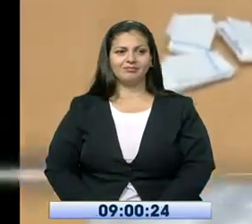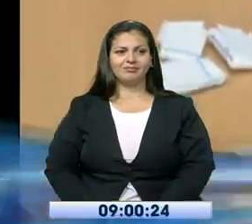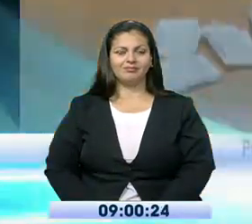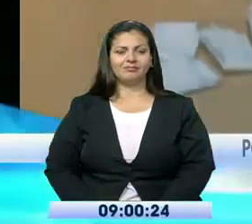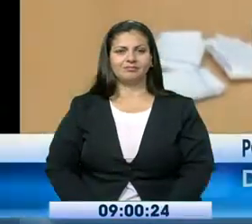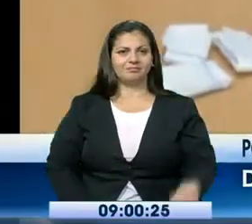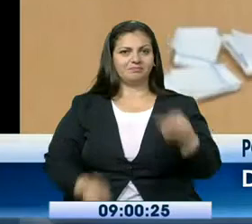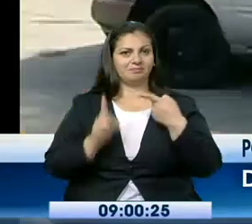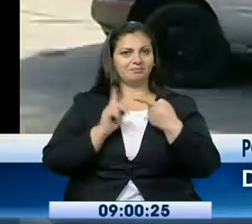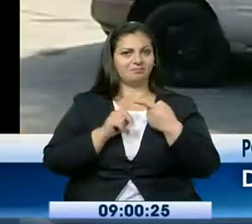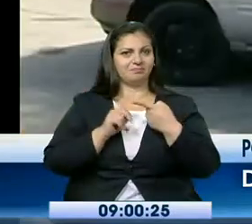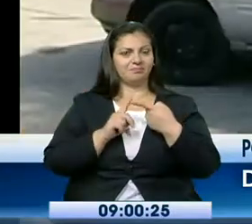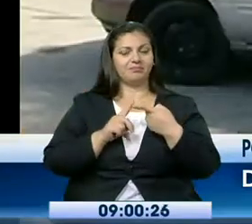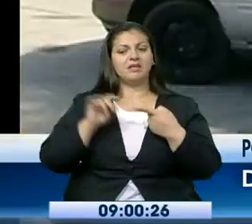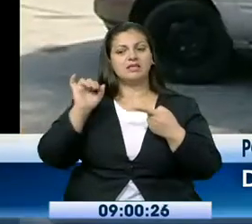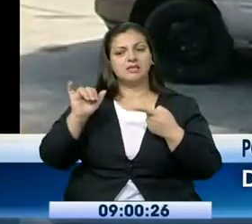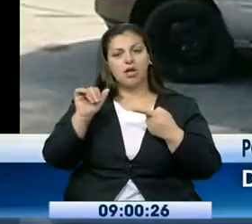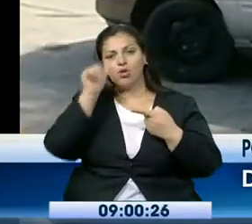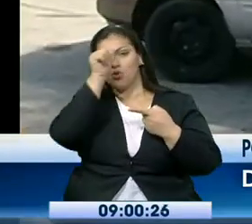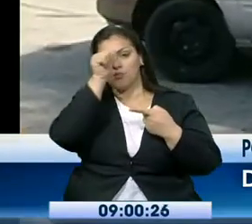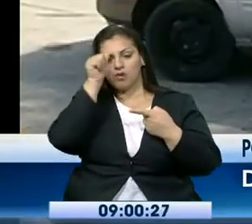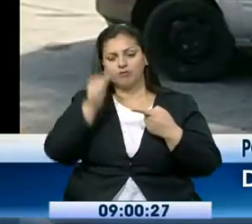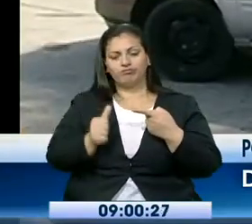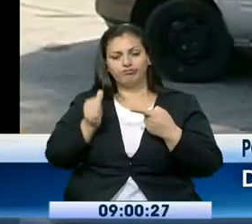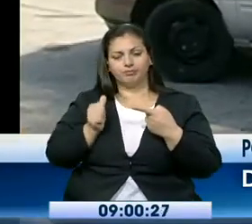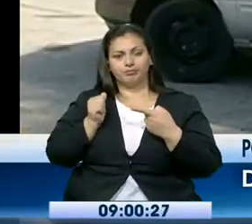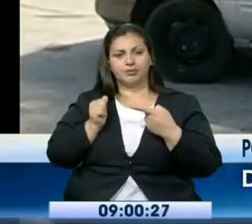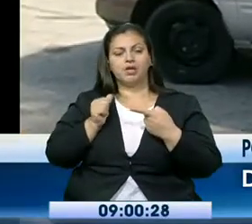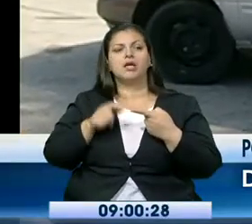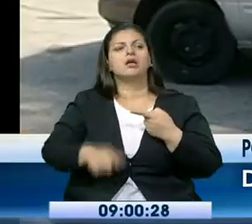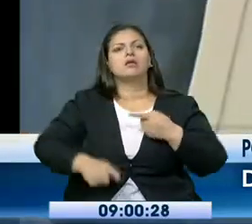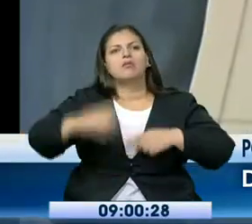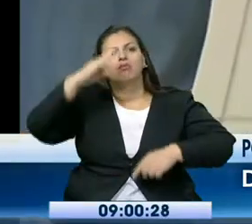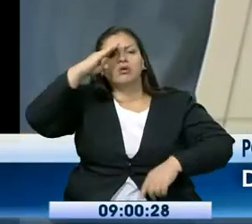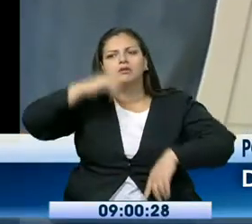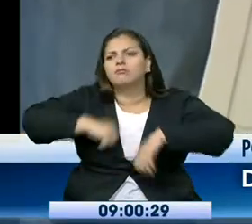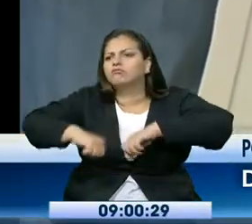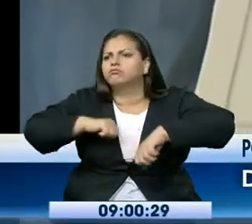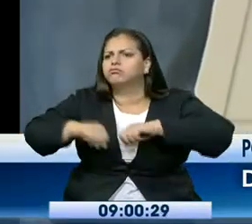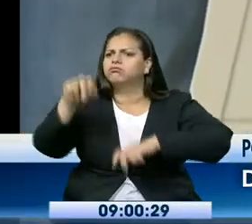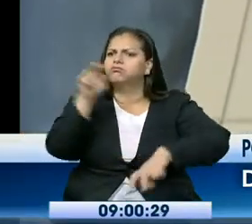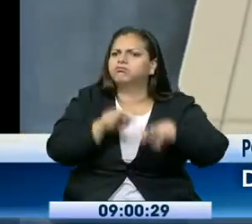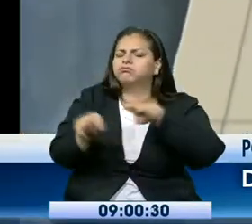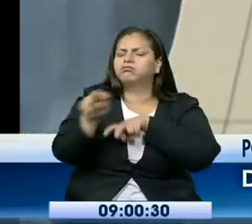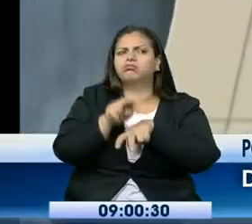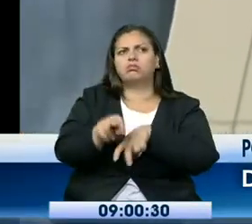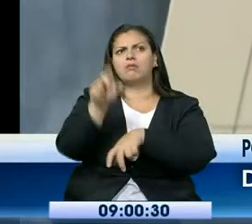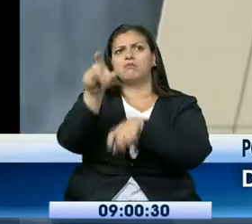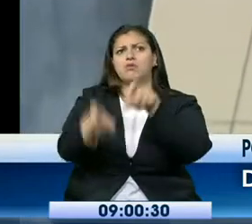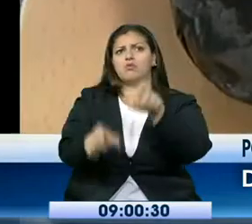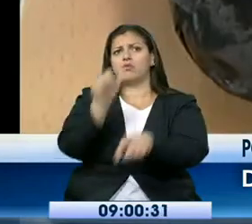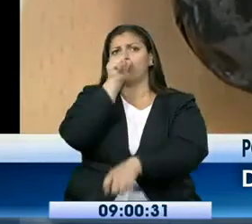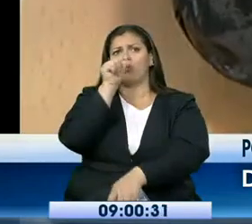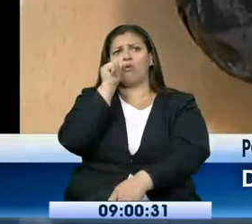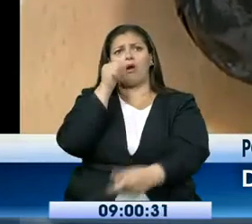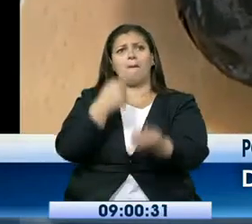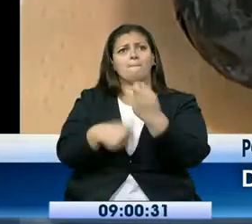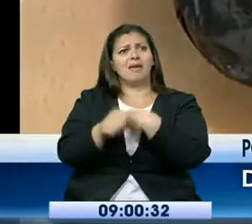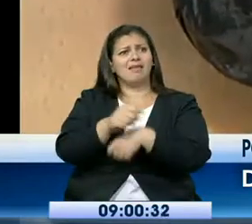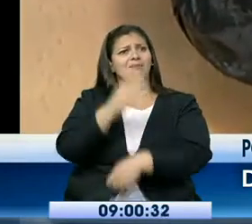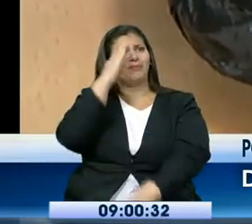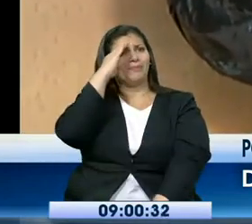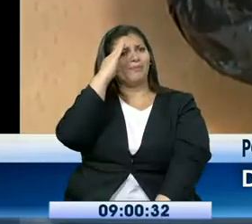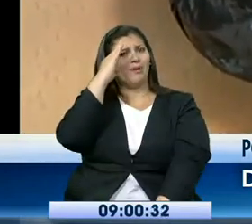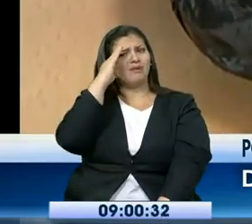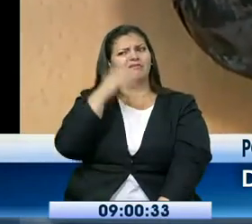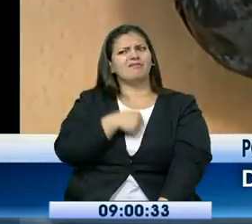Fin de semana movido para agentes antinarcóticos en Guayaquil, pues se conocieron varios casos, los cuales autoridades de seguridad lograron percatarse